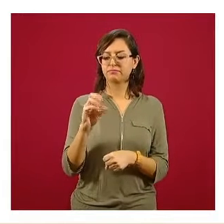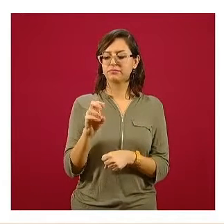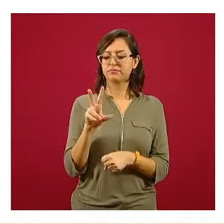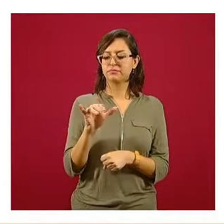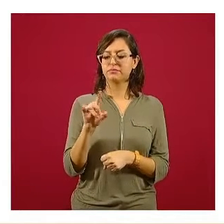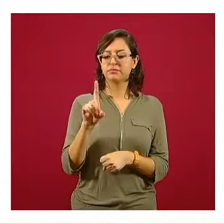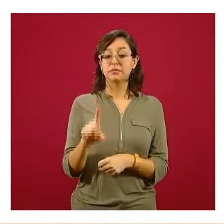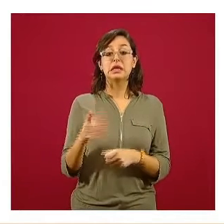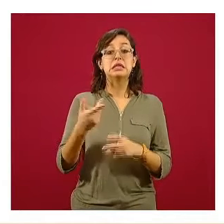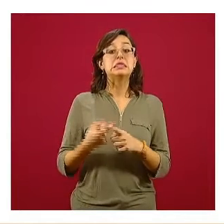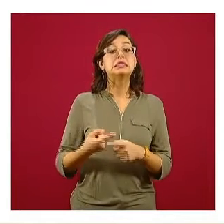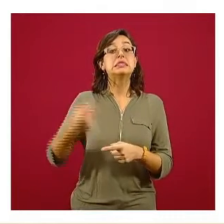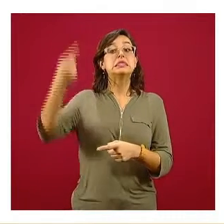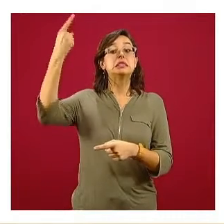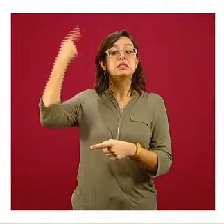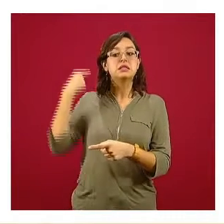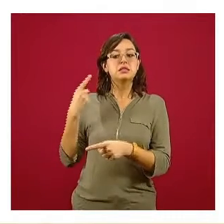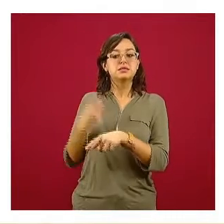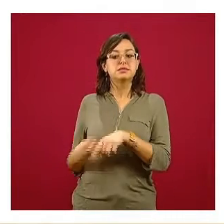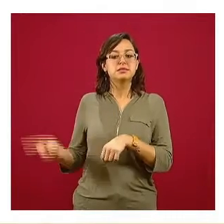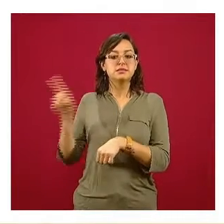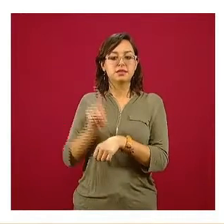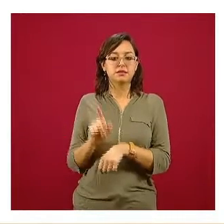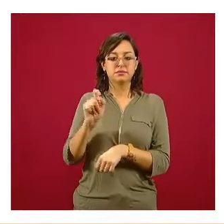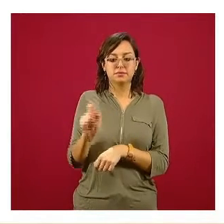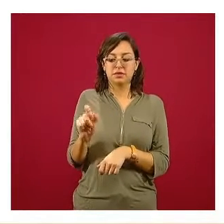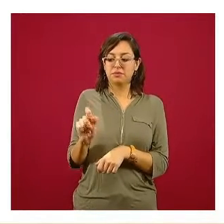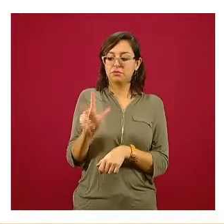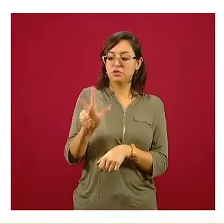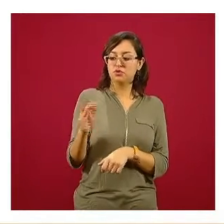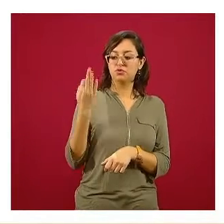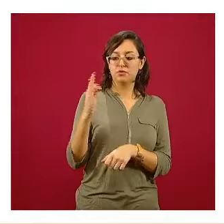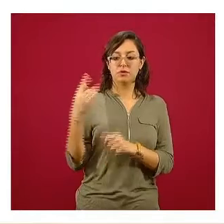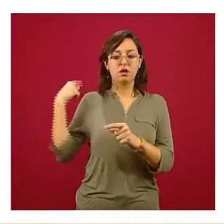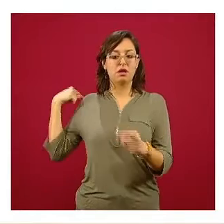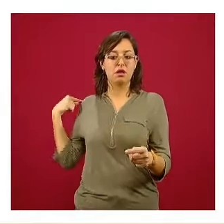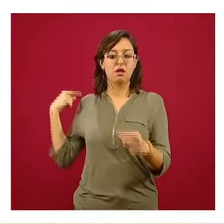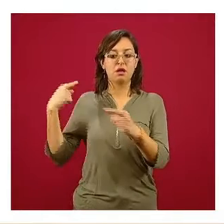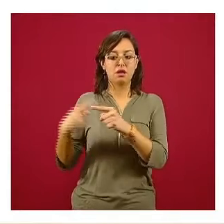de 2020, han presentado COVID.